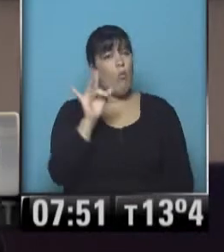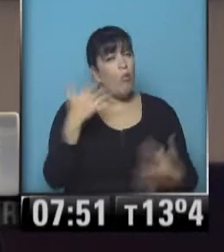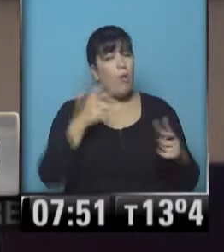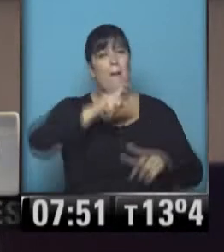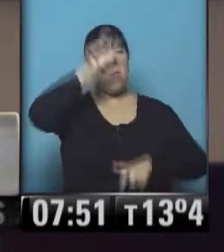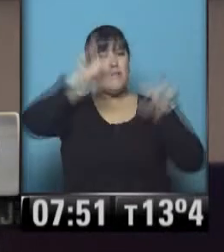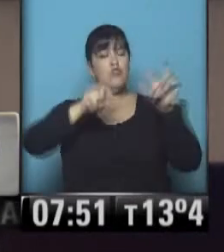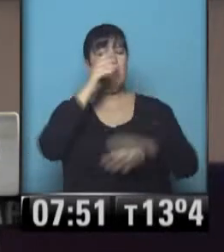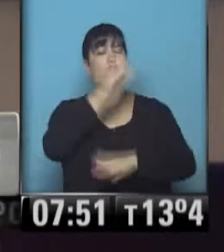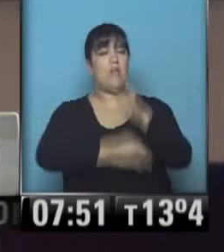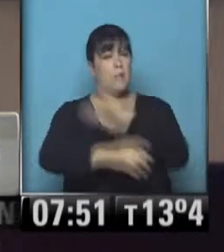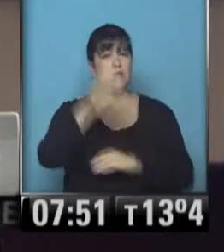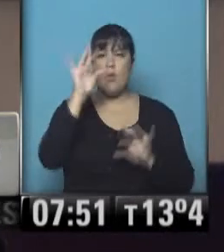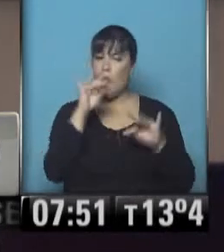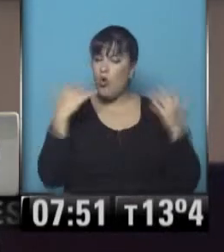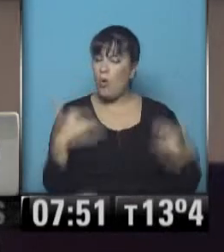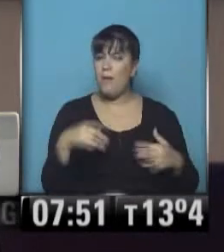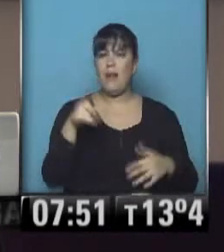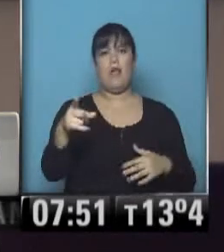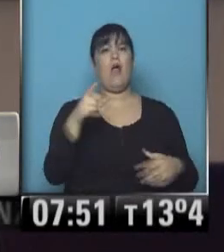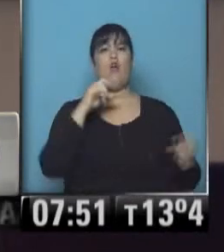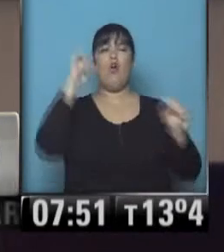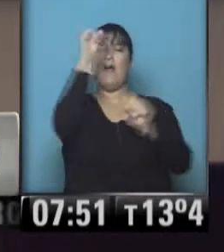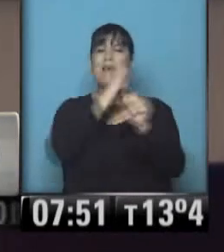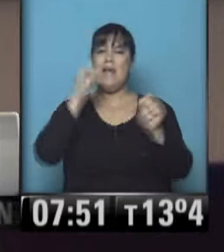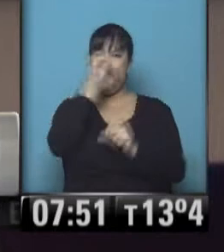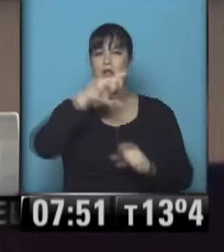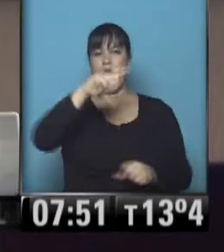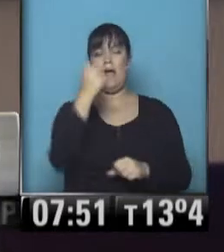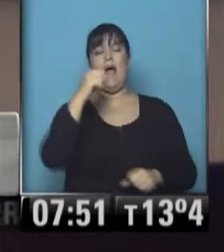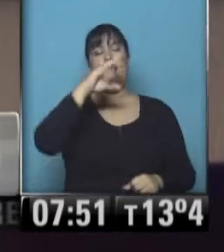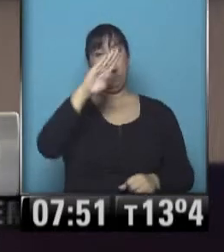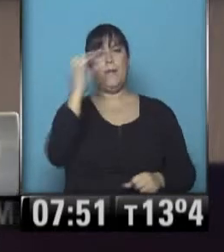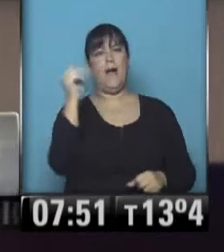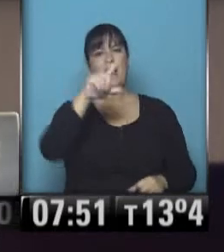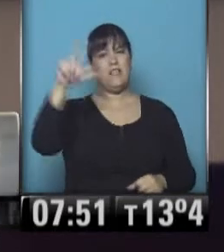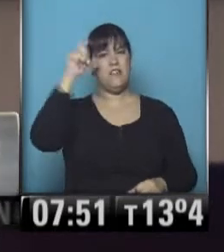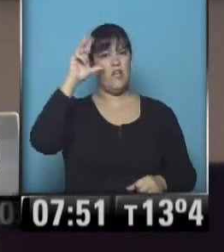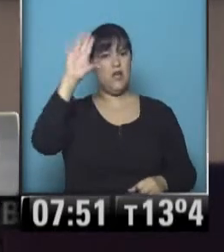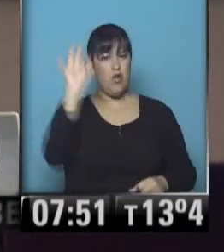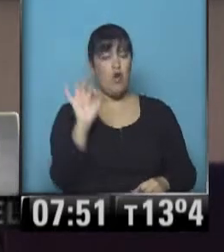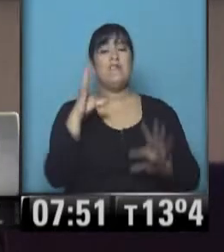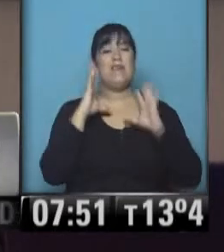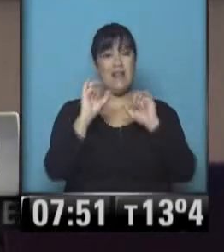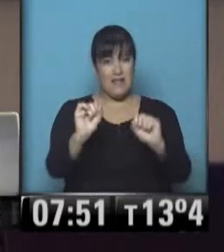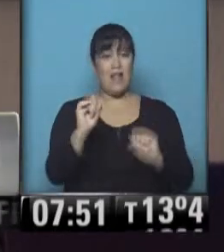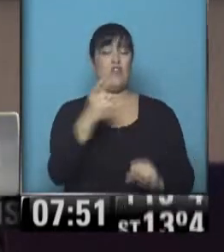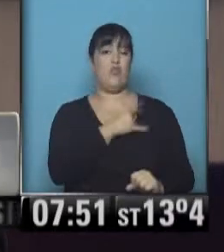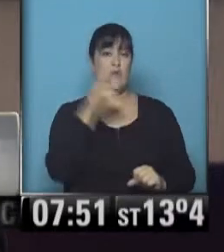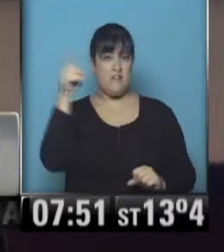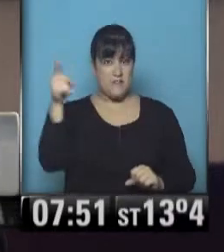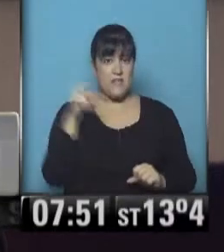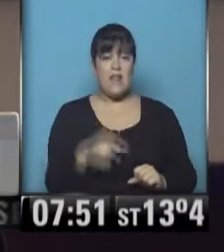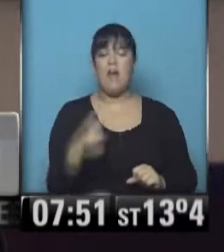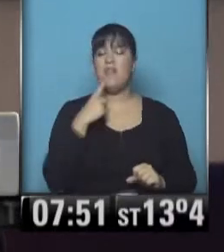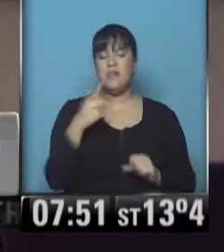personas con discapacidad. Estuvimos entrevistando al ingeniero Aldo Caballero, él es secretario de Educación Universitaria. Nos contaba, porque